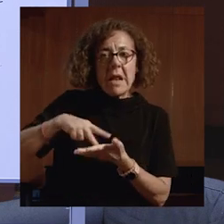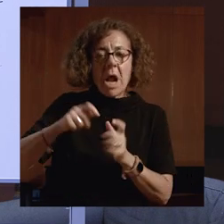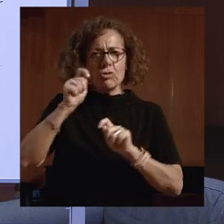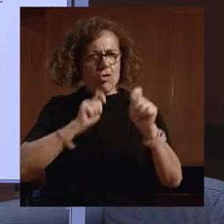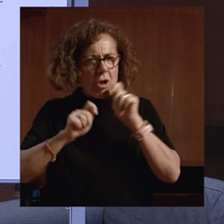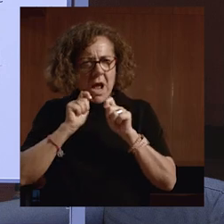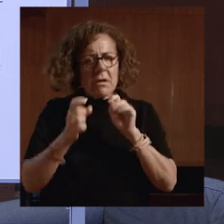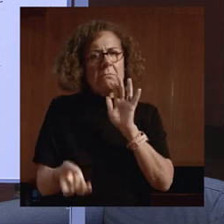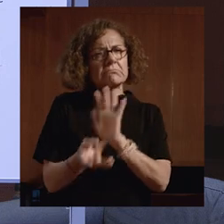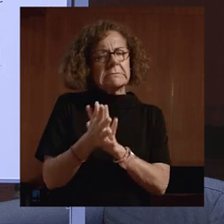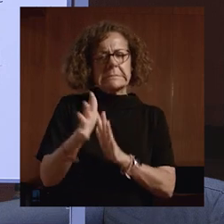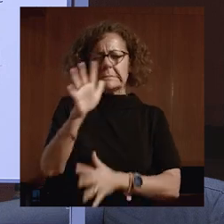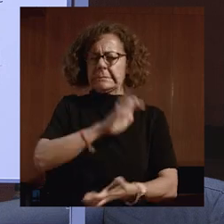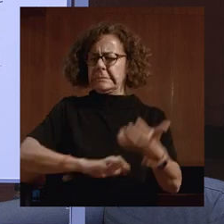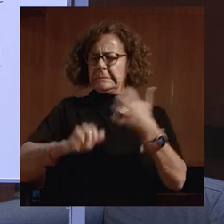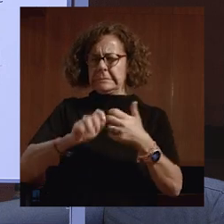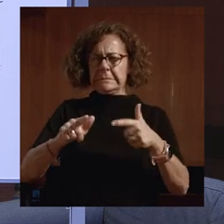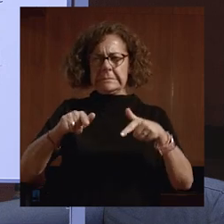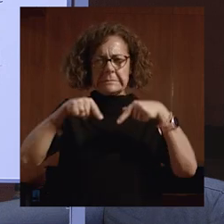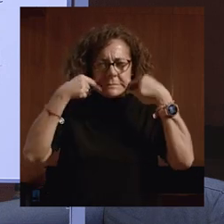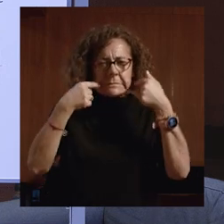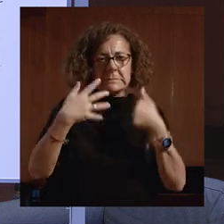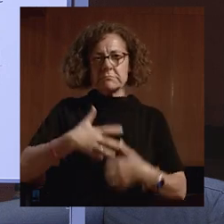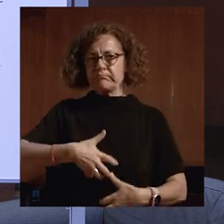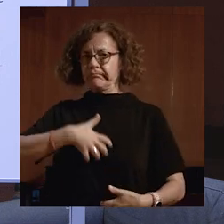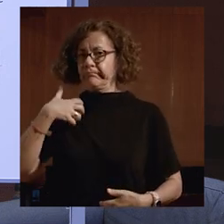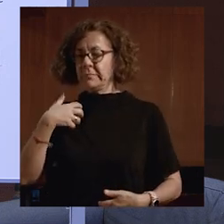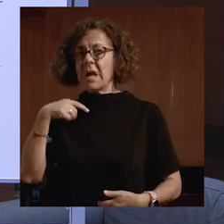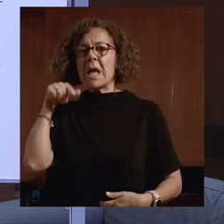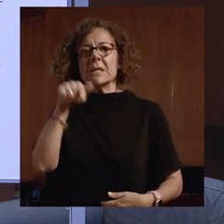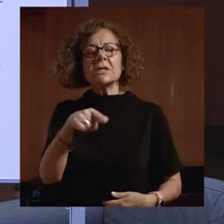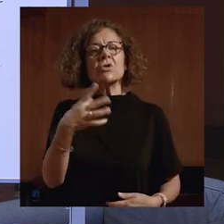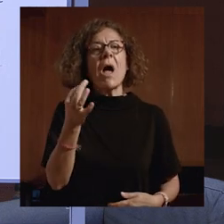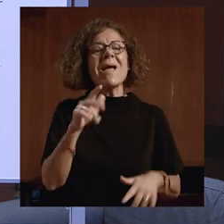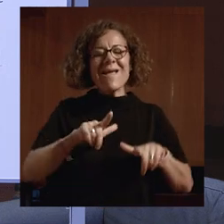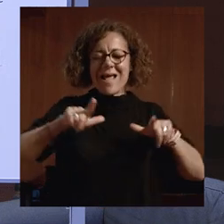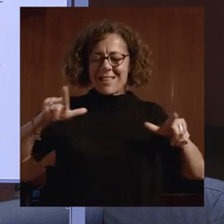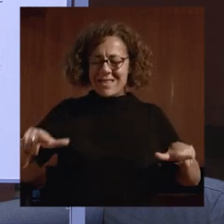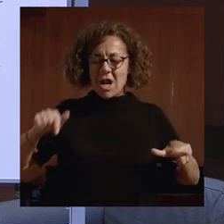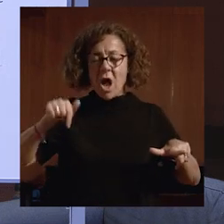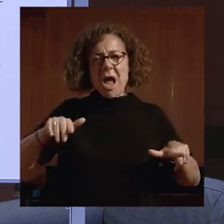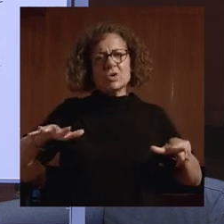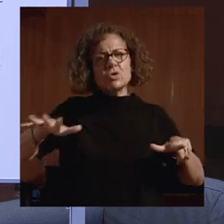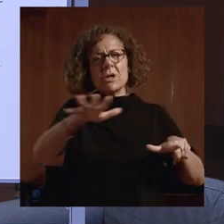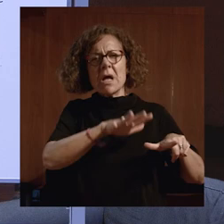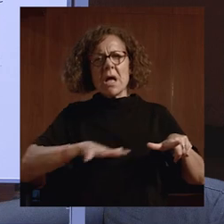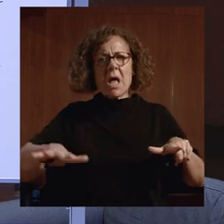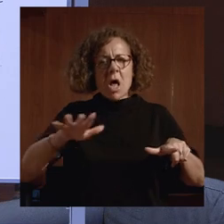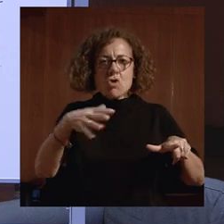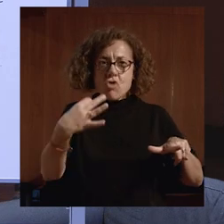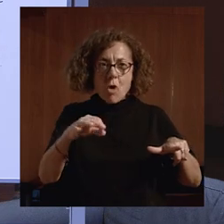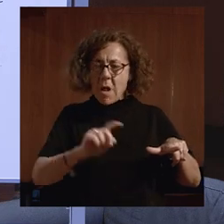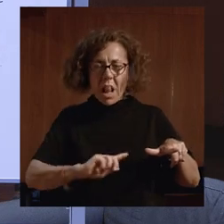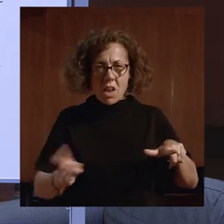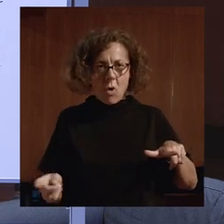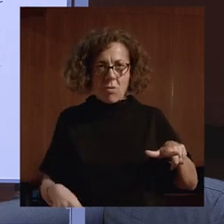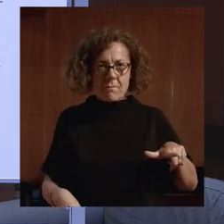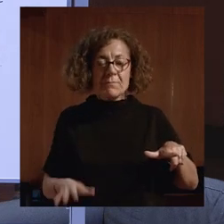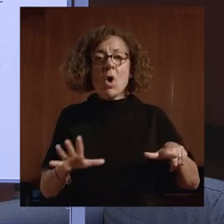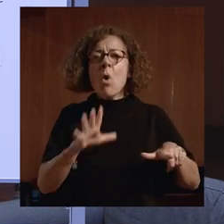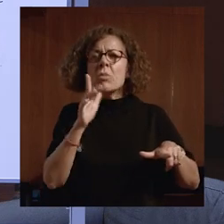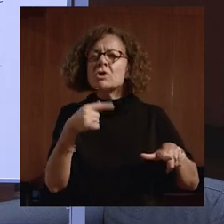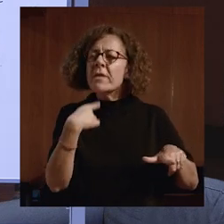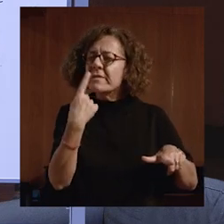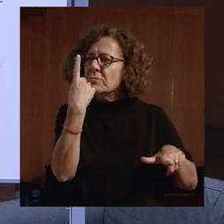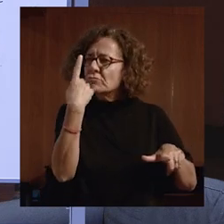llorar, provocar una catarsis, hacer reír, indignar. Y para todo ello tenemos el escenario. Esto es un espacio extra cotidiano. Y por eso he de decir una